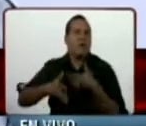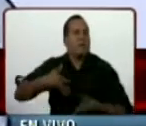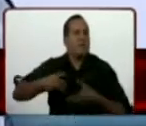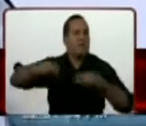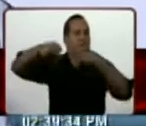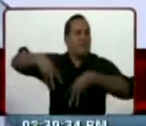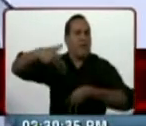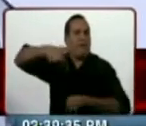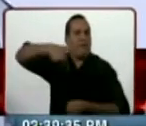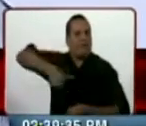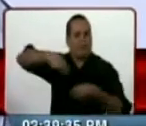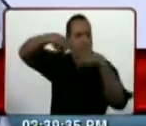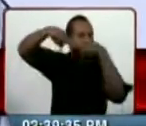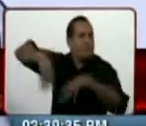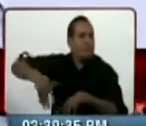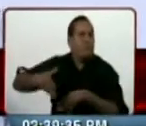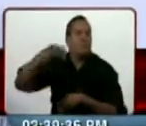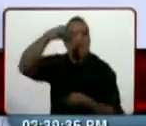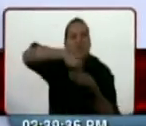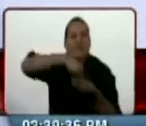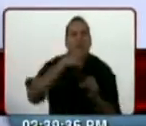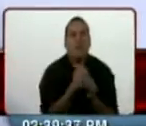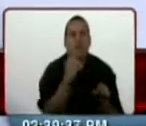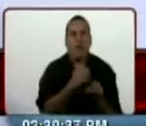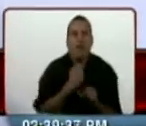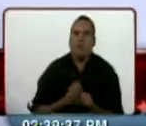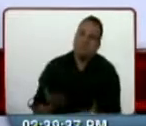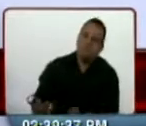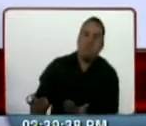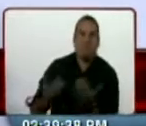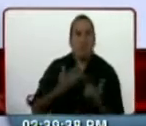y a incorporarse al trabajo, a la vida. Nosotros somos los que podemos.